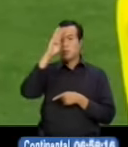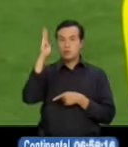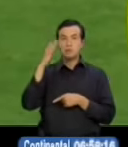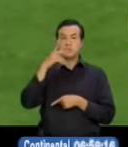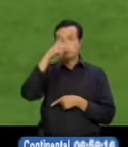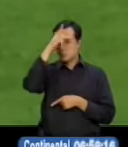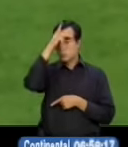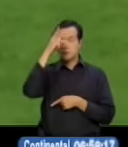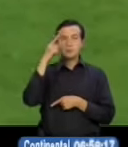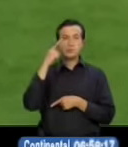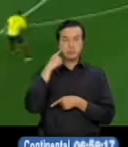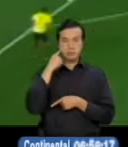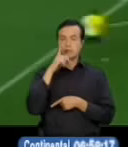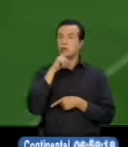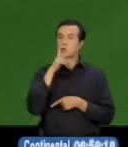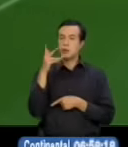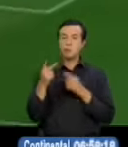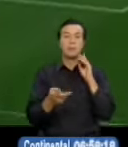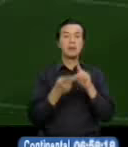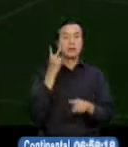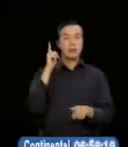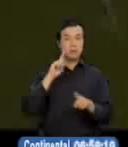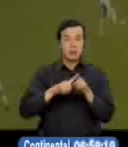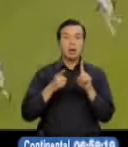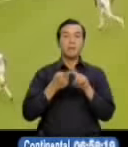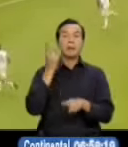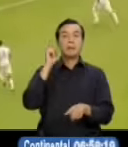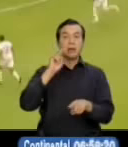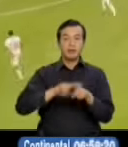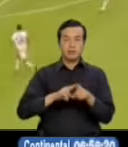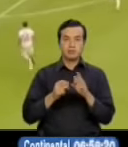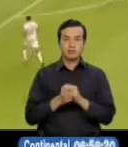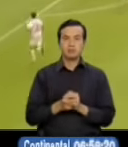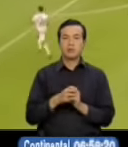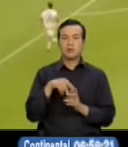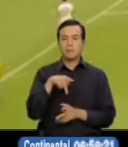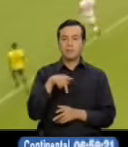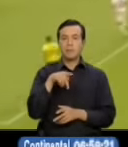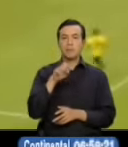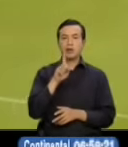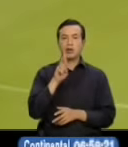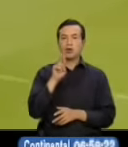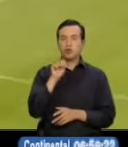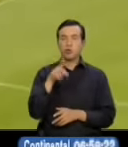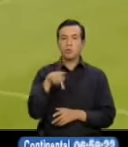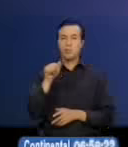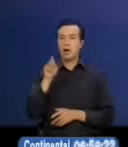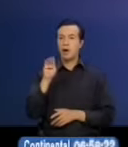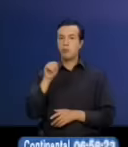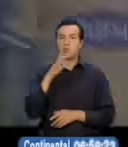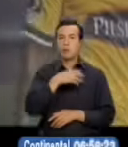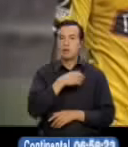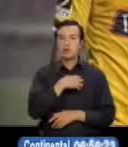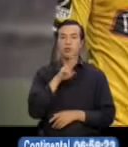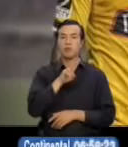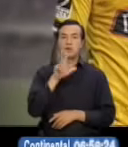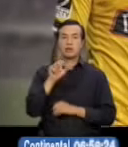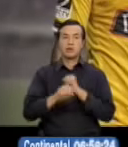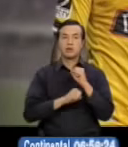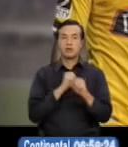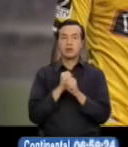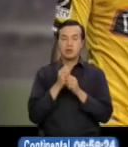los nombres que se suman a la tri por primera ocasión. Pedro Pablo Velasco, lateral derecho de Barcelona, tiene 23 años de